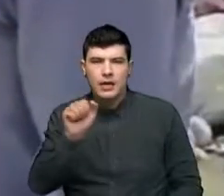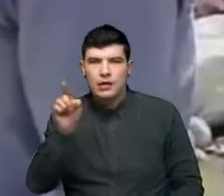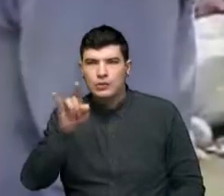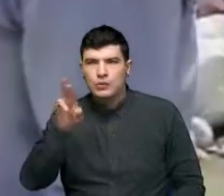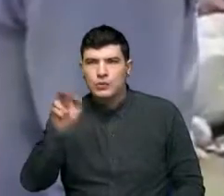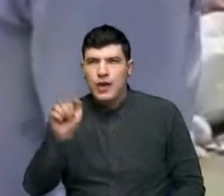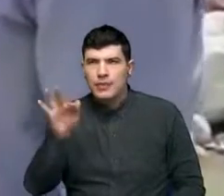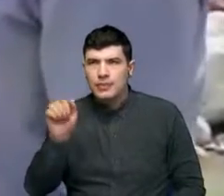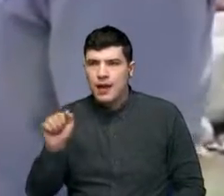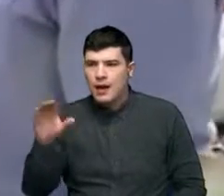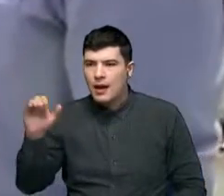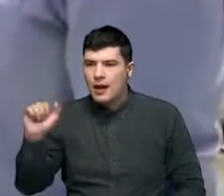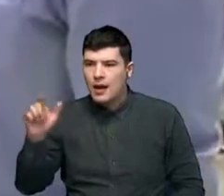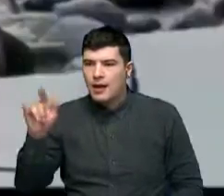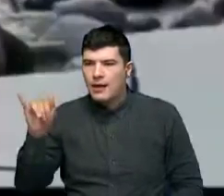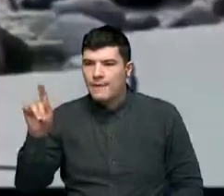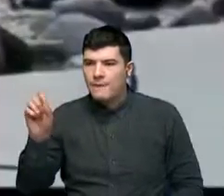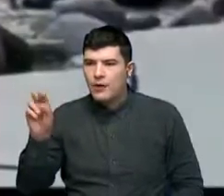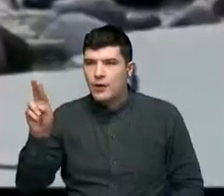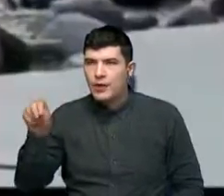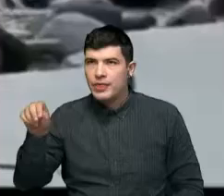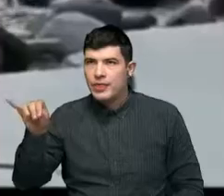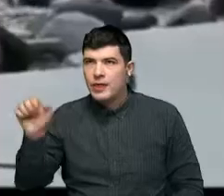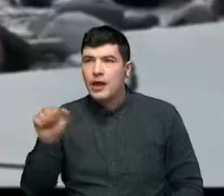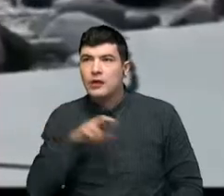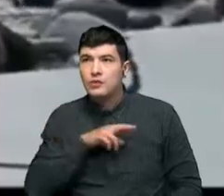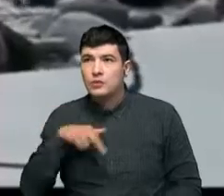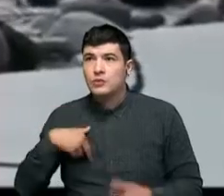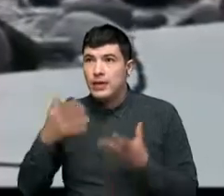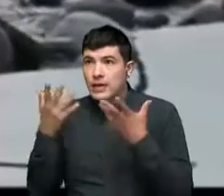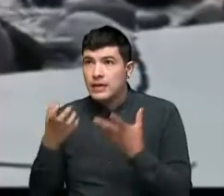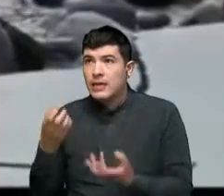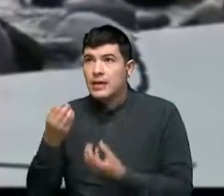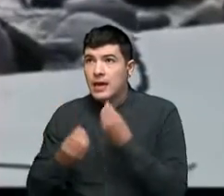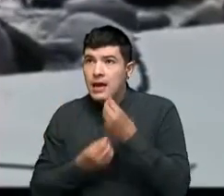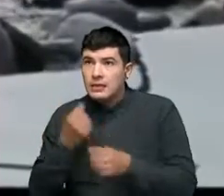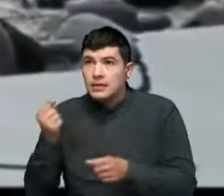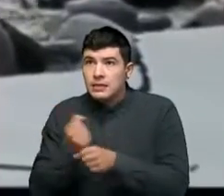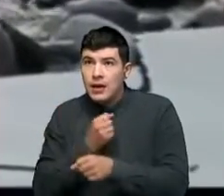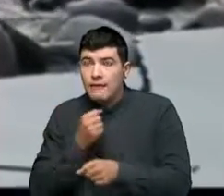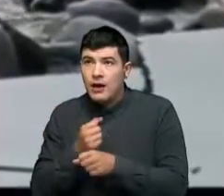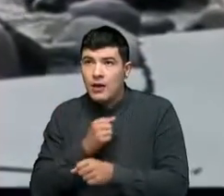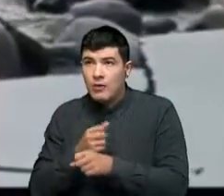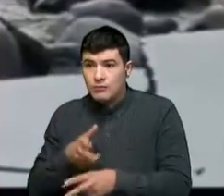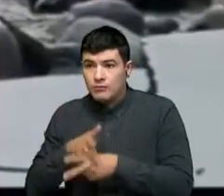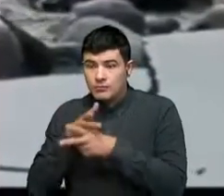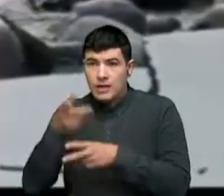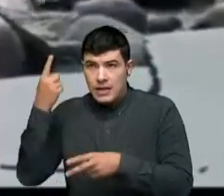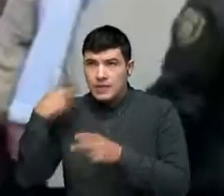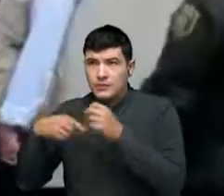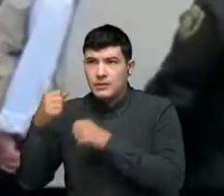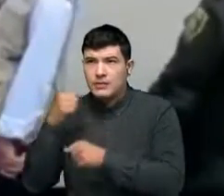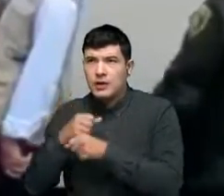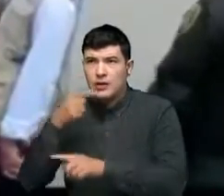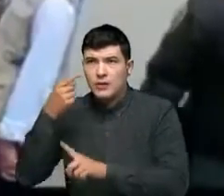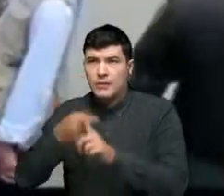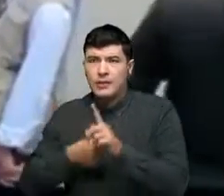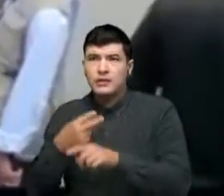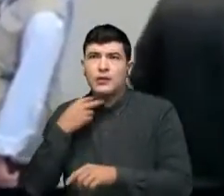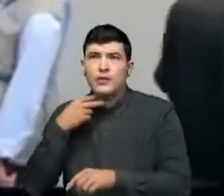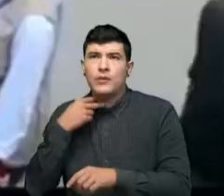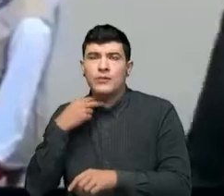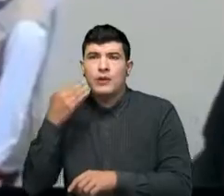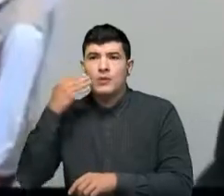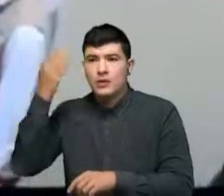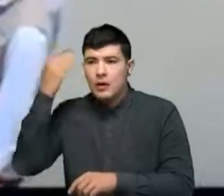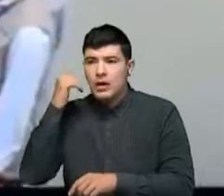pero específicamente quisimos ver el trabajo preventivo que se hizo el año pasado ustedes recordarán el mes de noviembre cuando tuvimos la pérdida